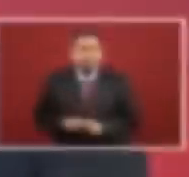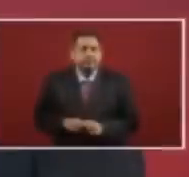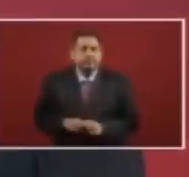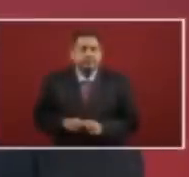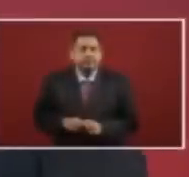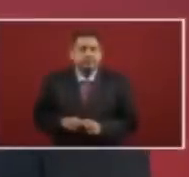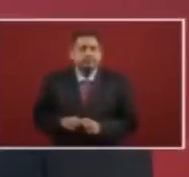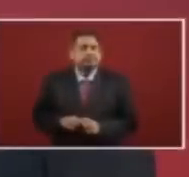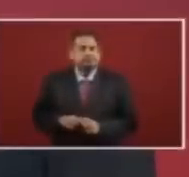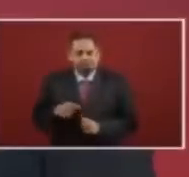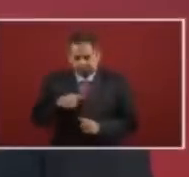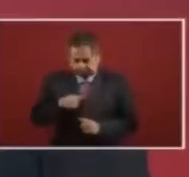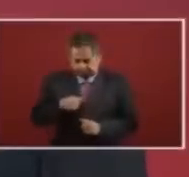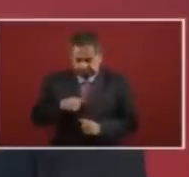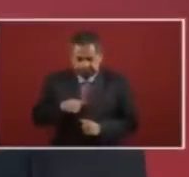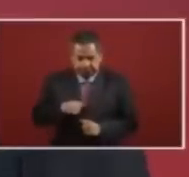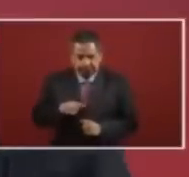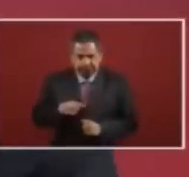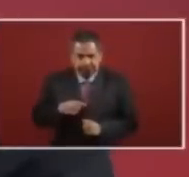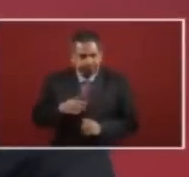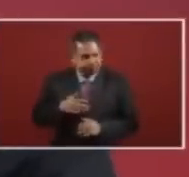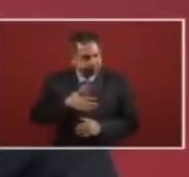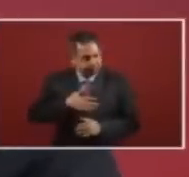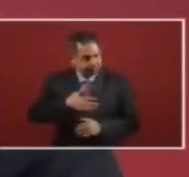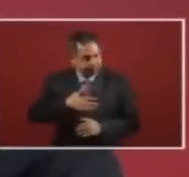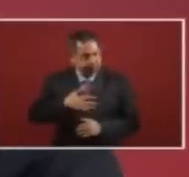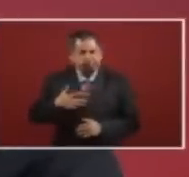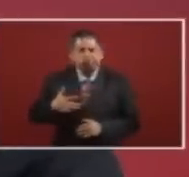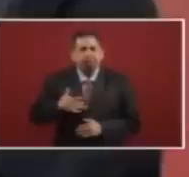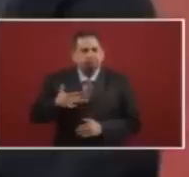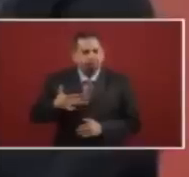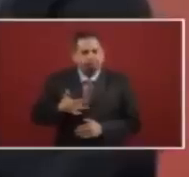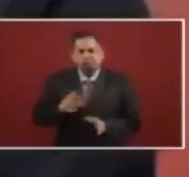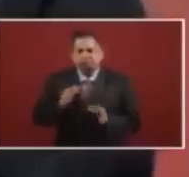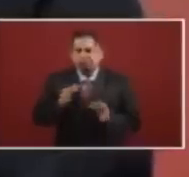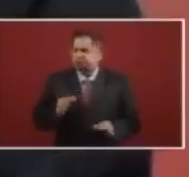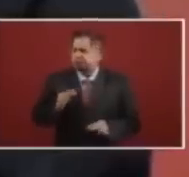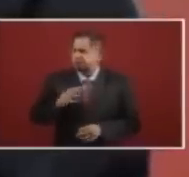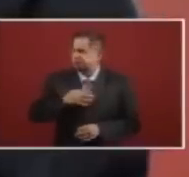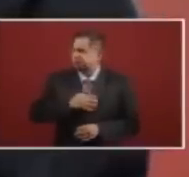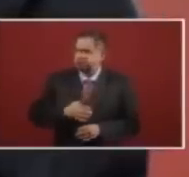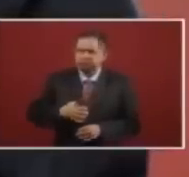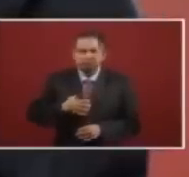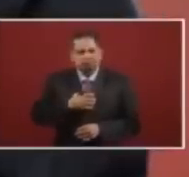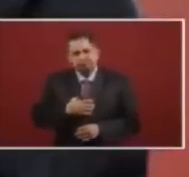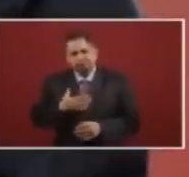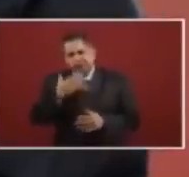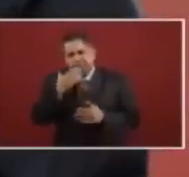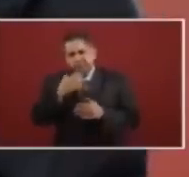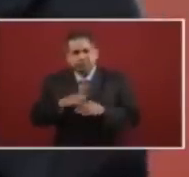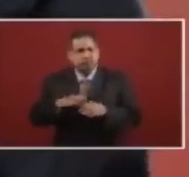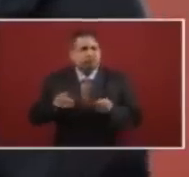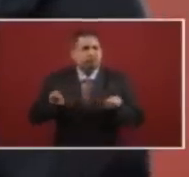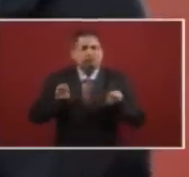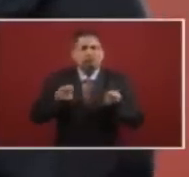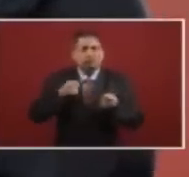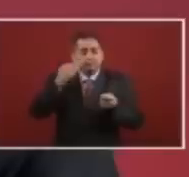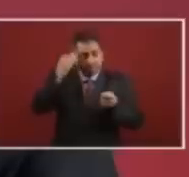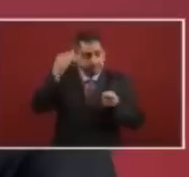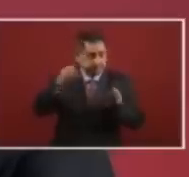tengo la dicha enorme de gobernar en un tiempo